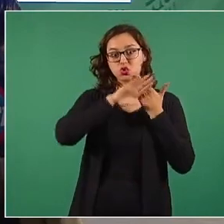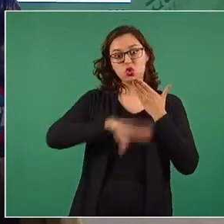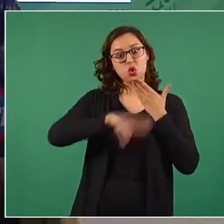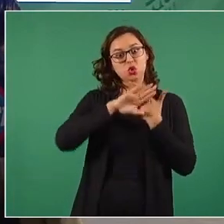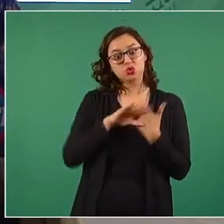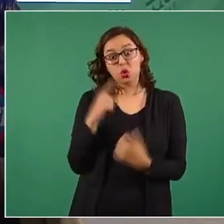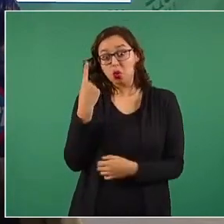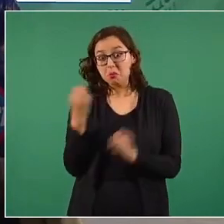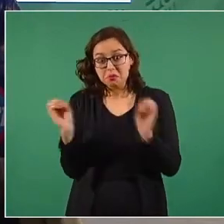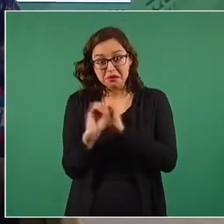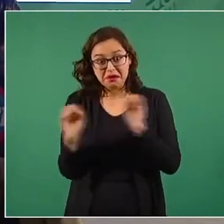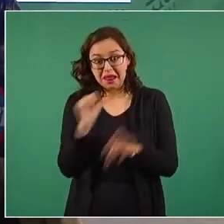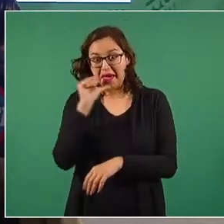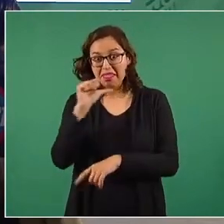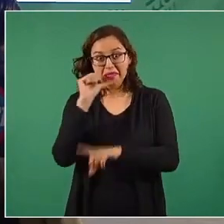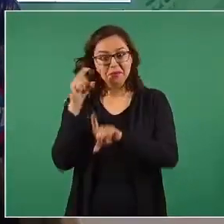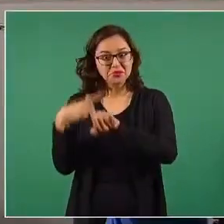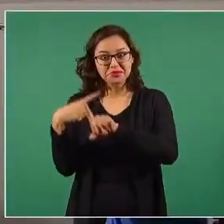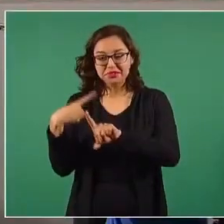buena.